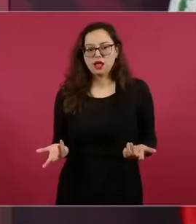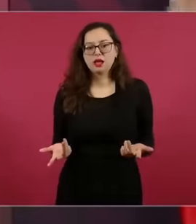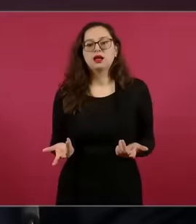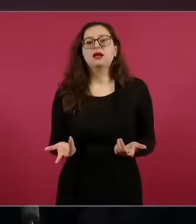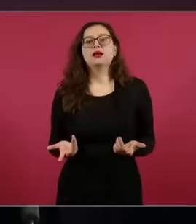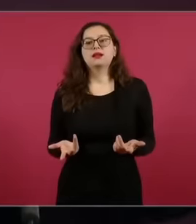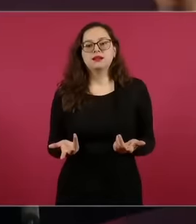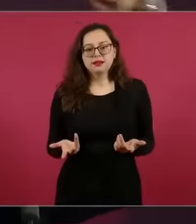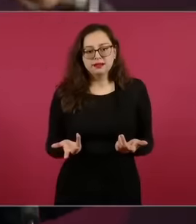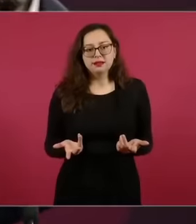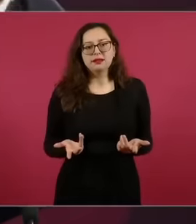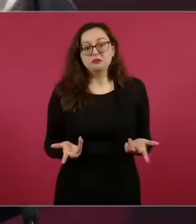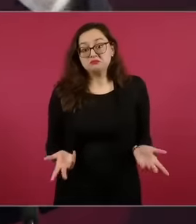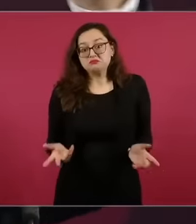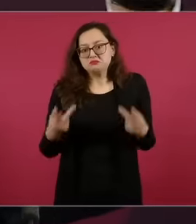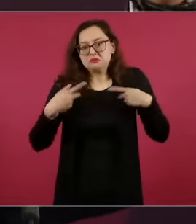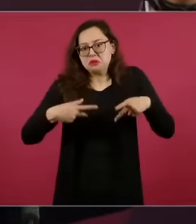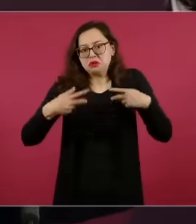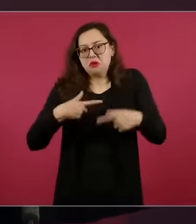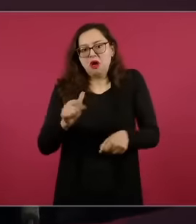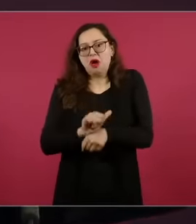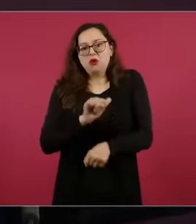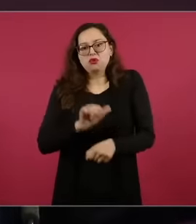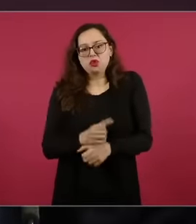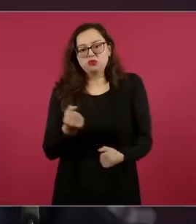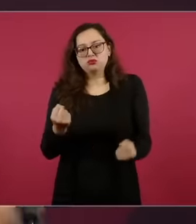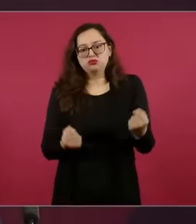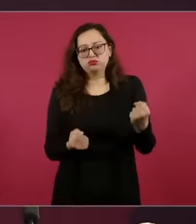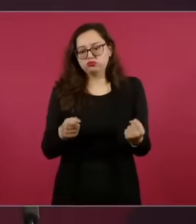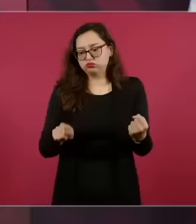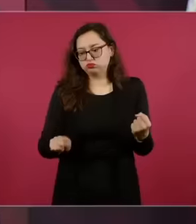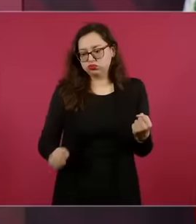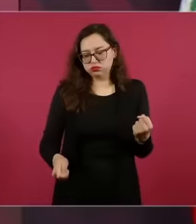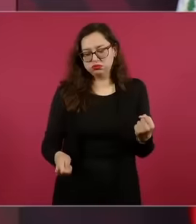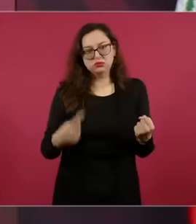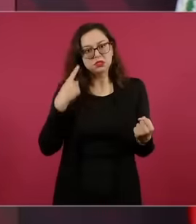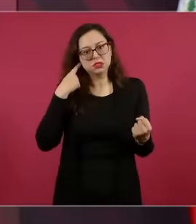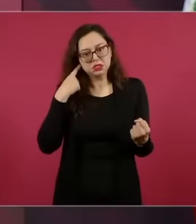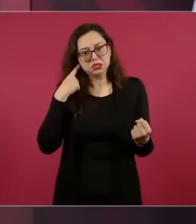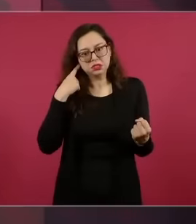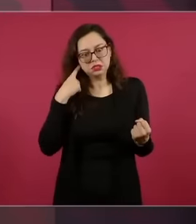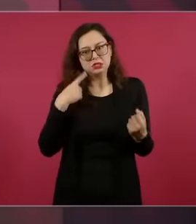si va alguien en un carro, ¿no?, y le va cambiando,